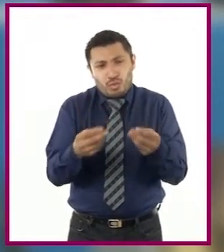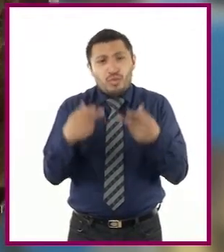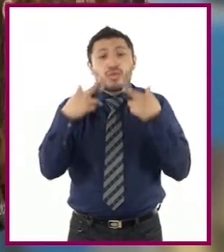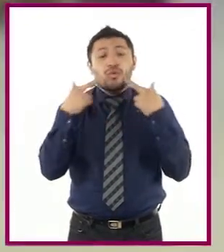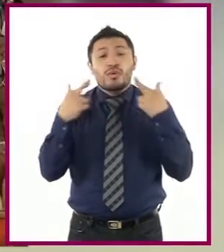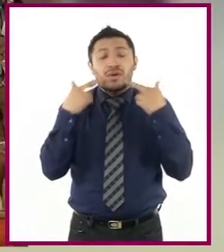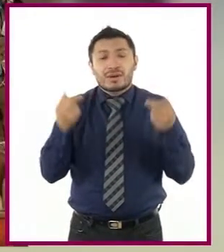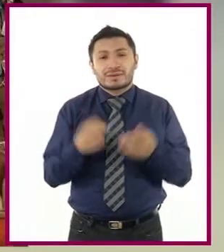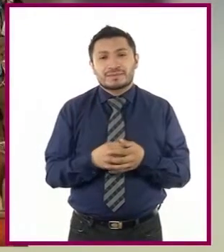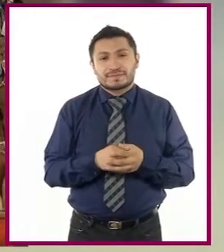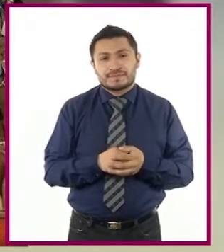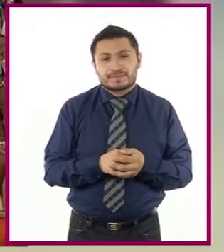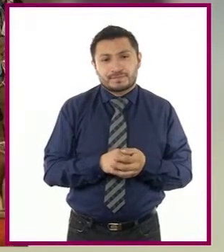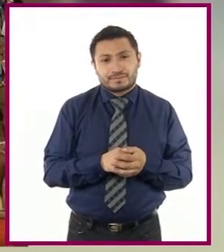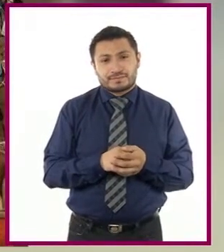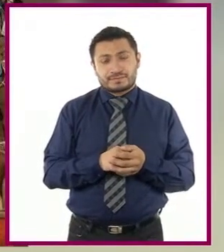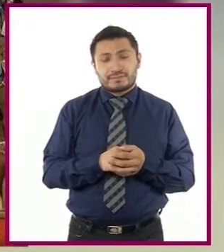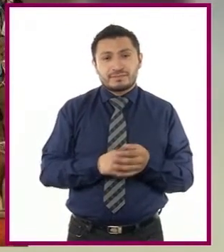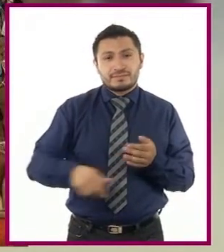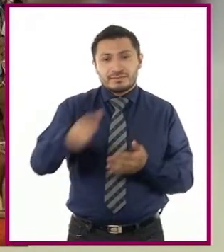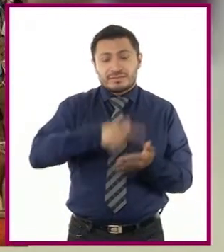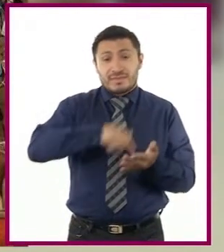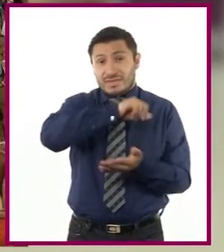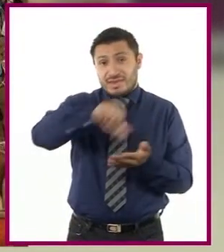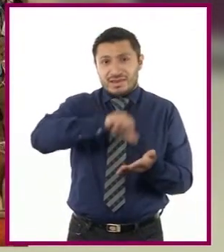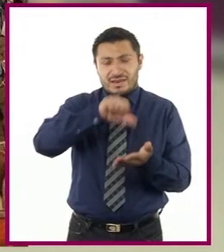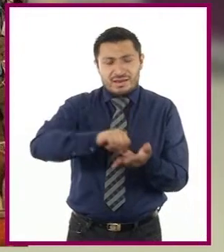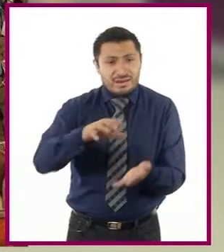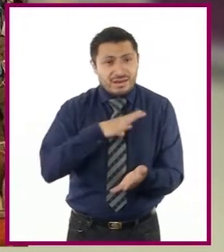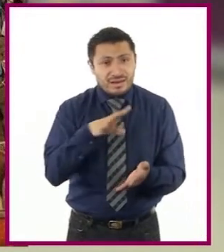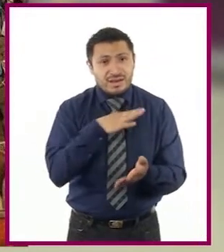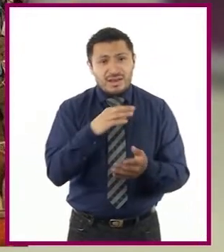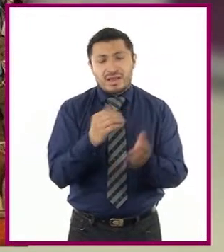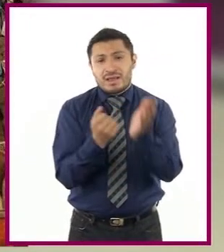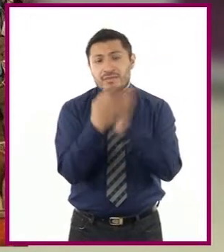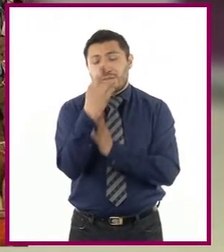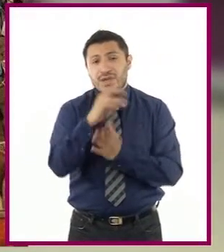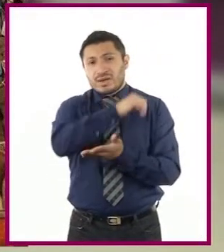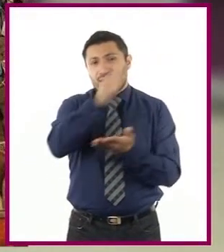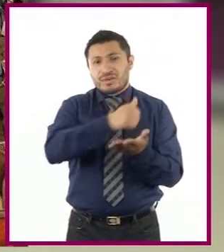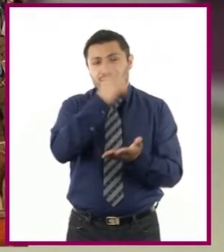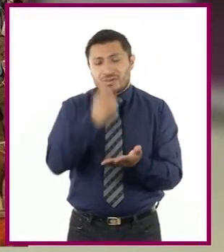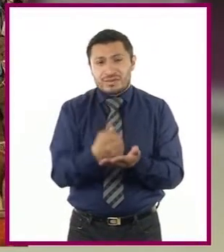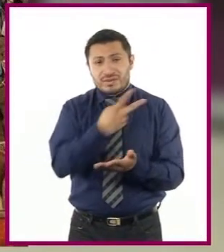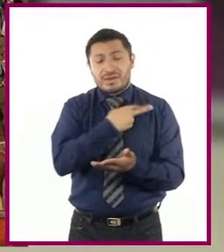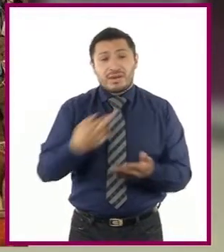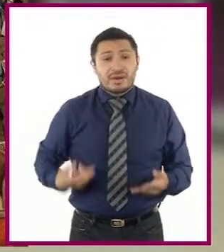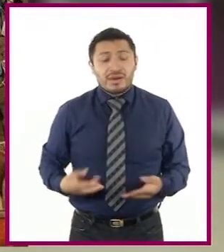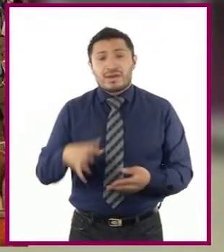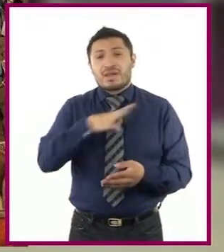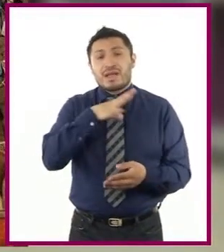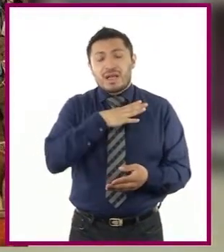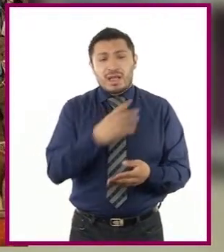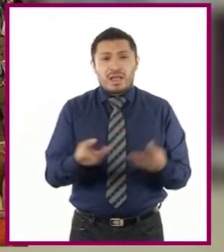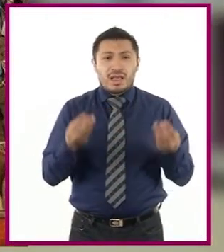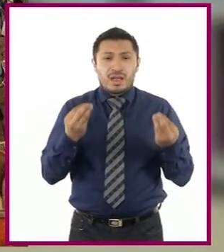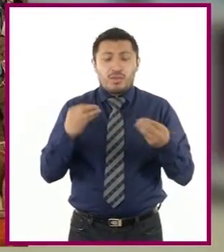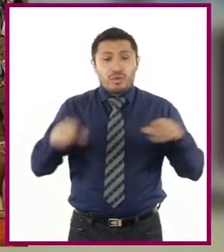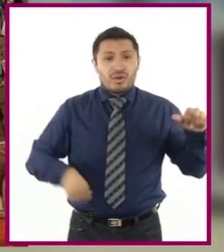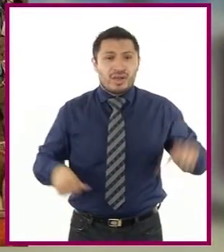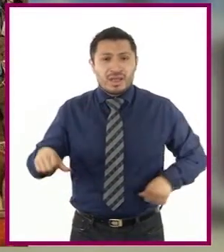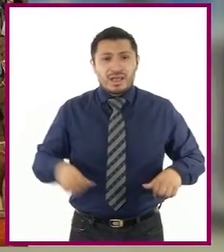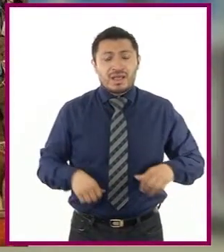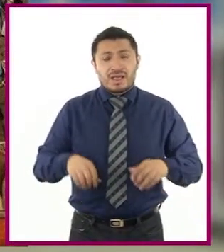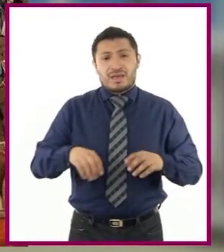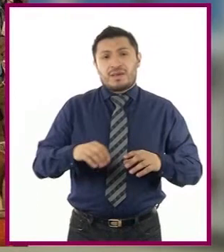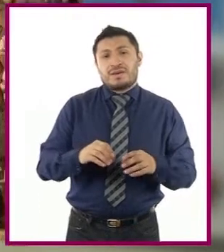ranchos. En la región central se localizaban las mayores ciudades del virreinato, donde se concentraba la actividad